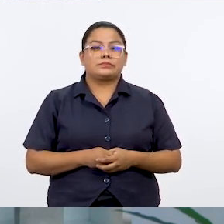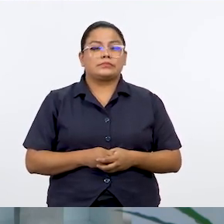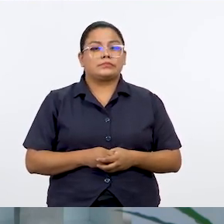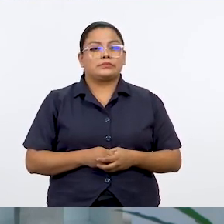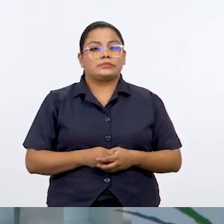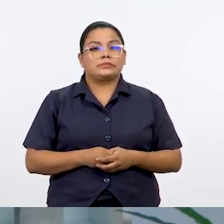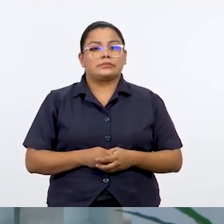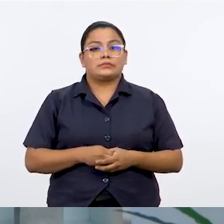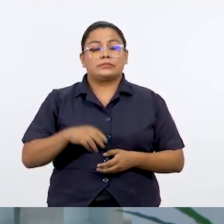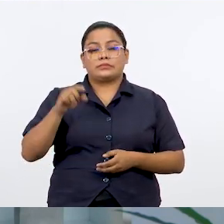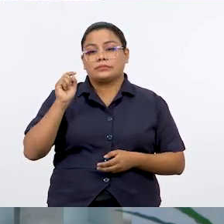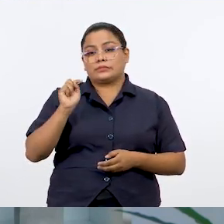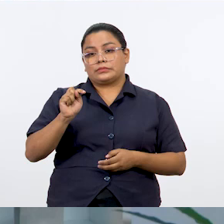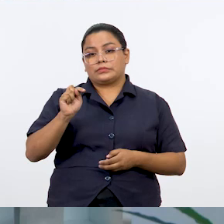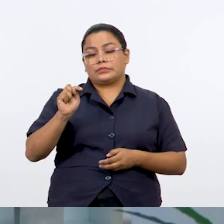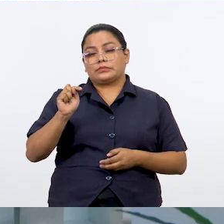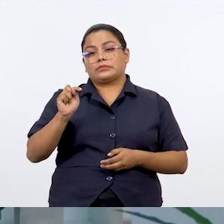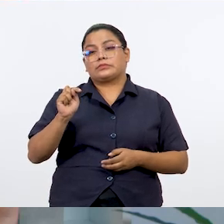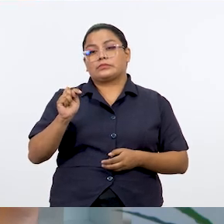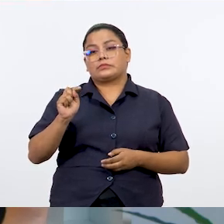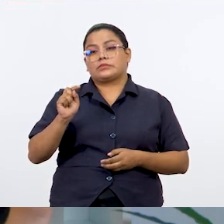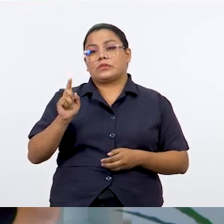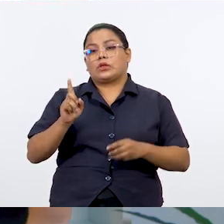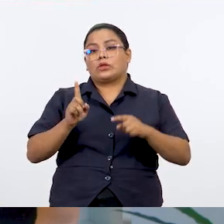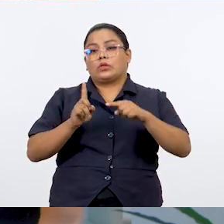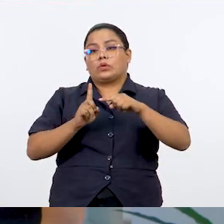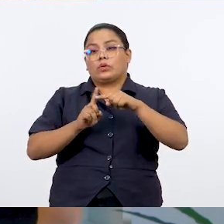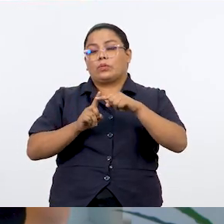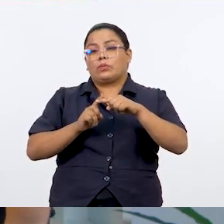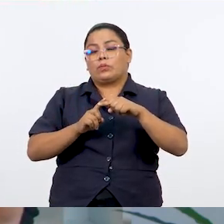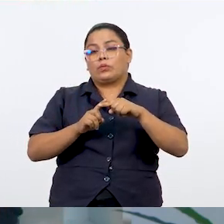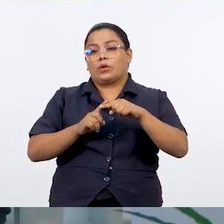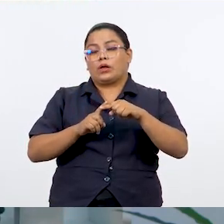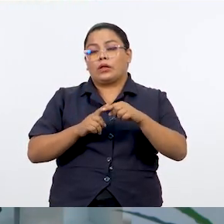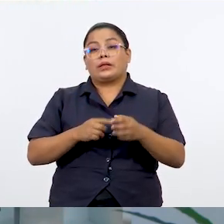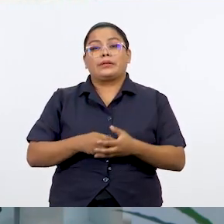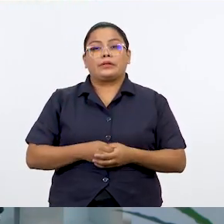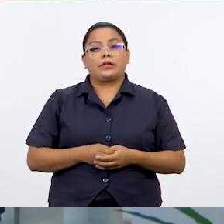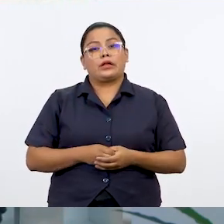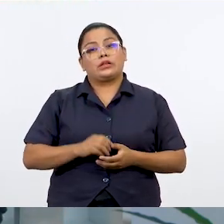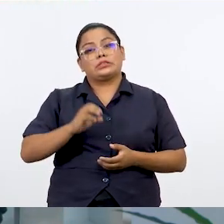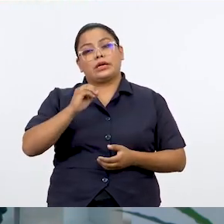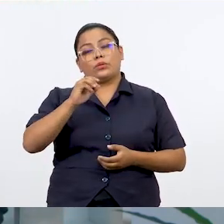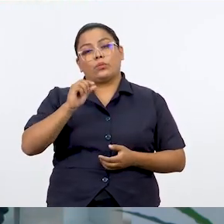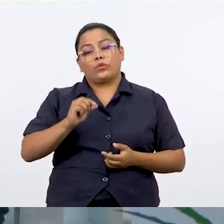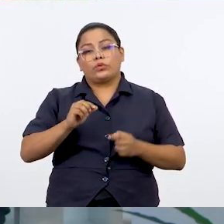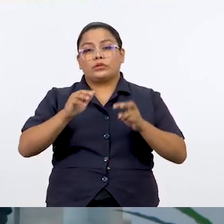Y a eso tenemos que sumarle el residuo.